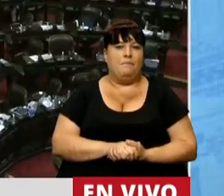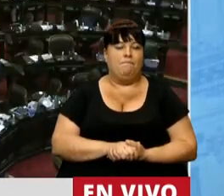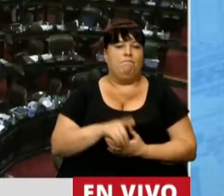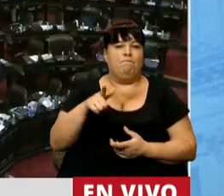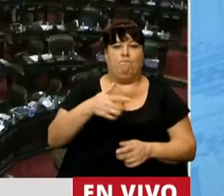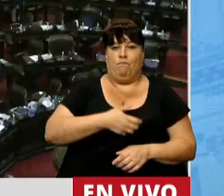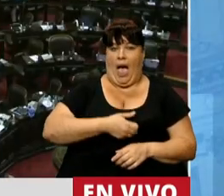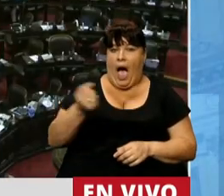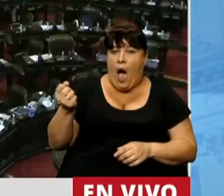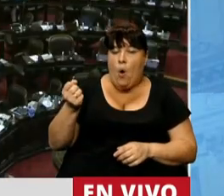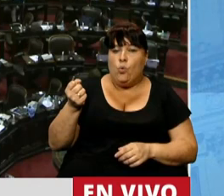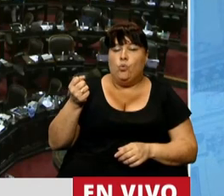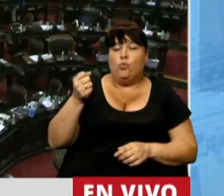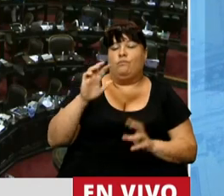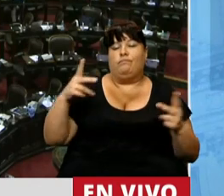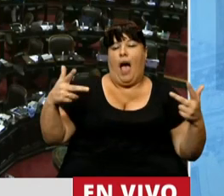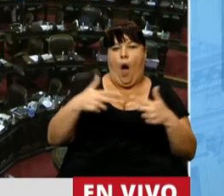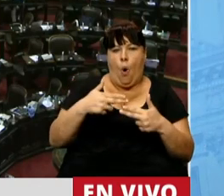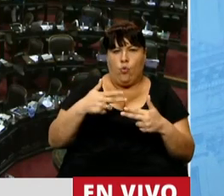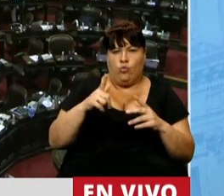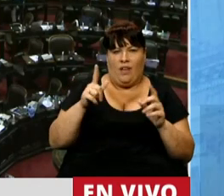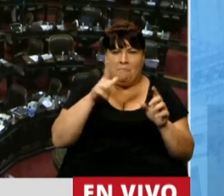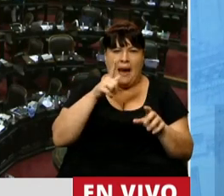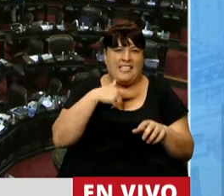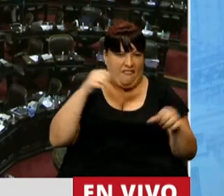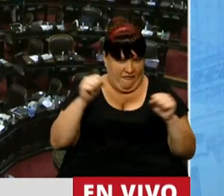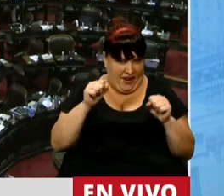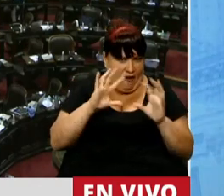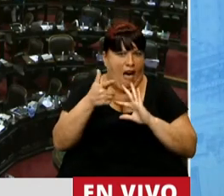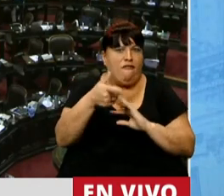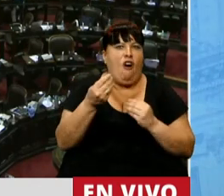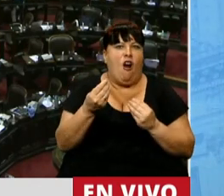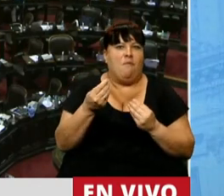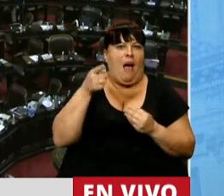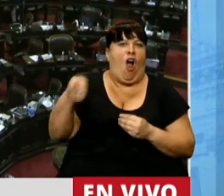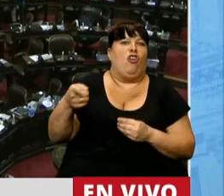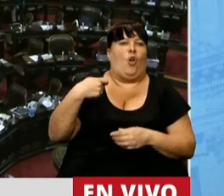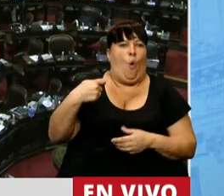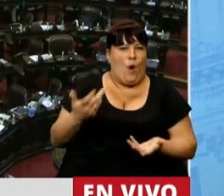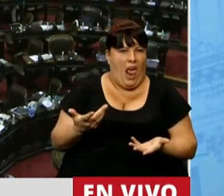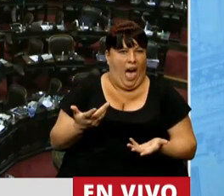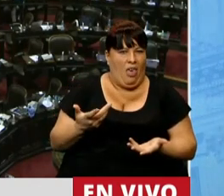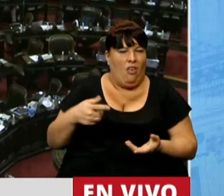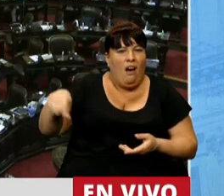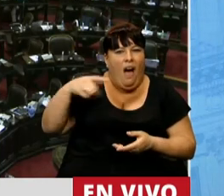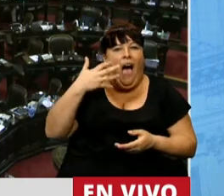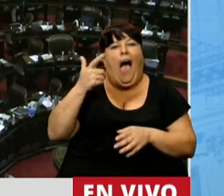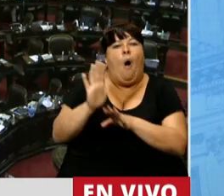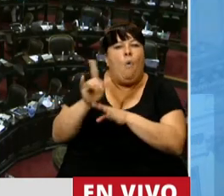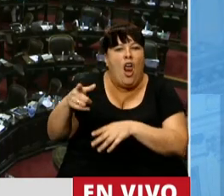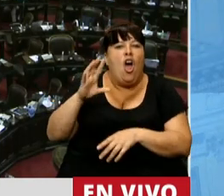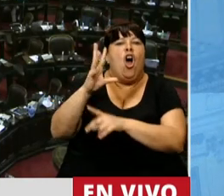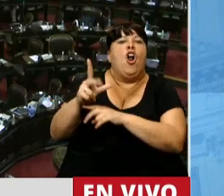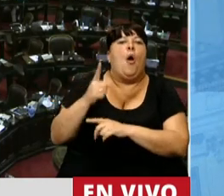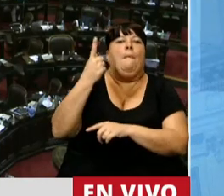este ajuste que es insensible por quienes se hace, a estos abuelos que le van a robar el